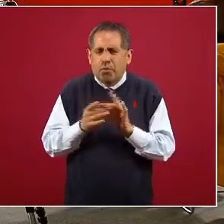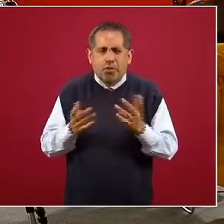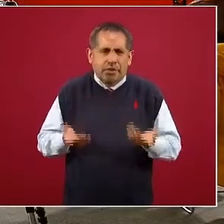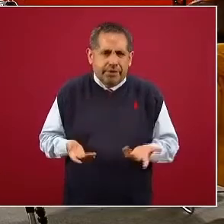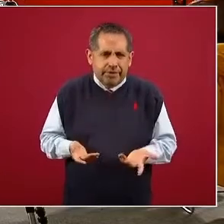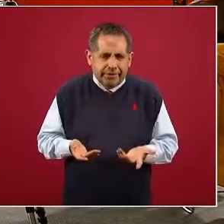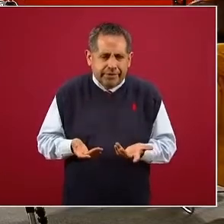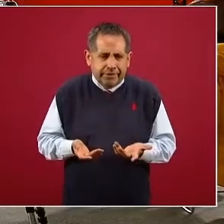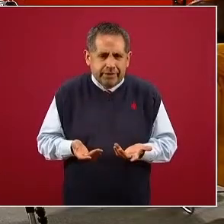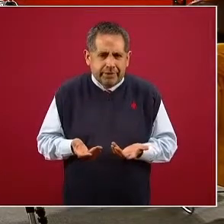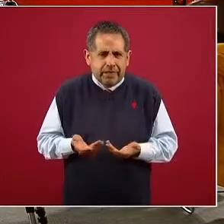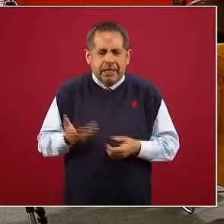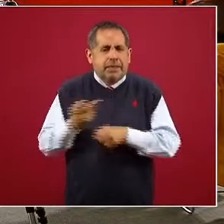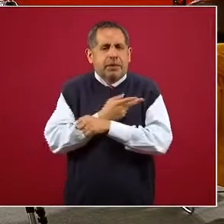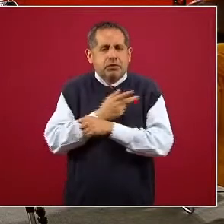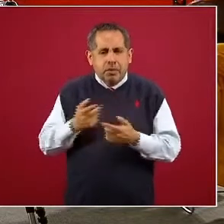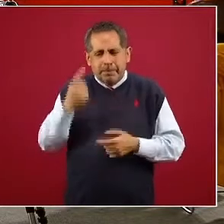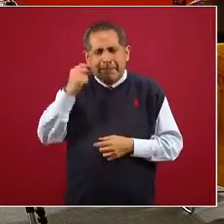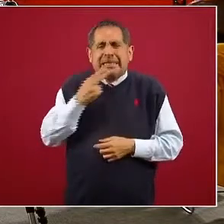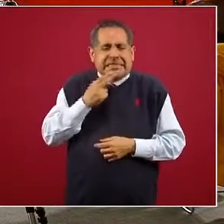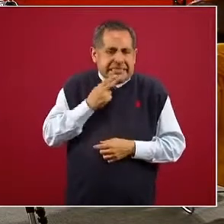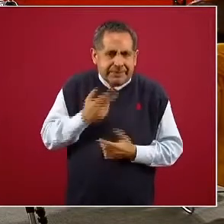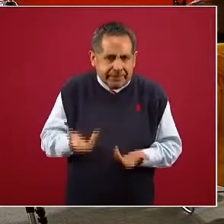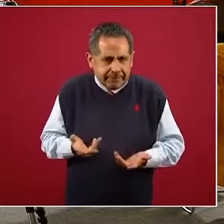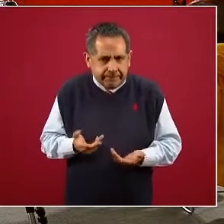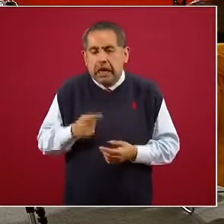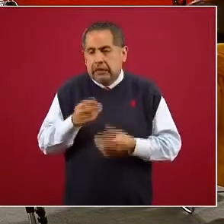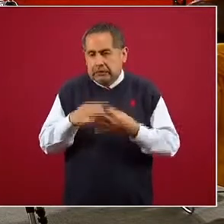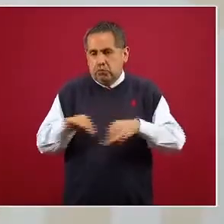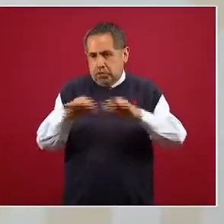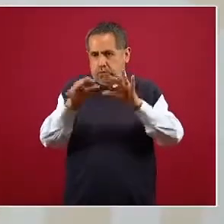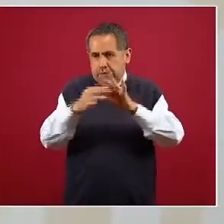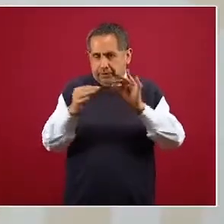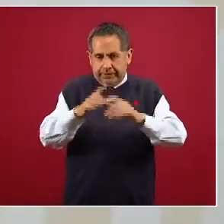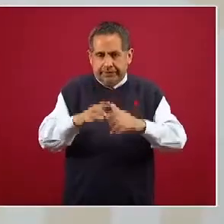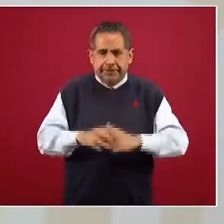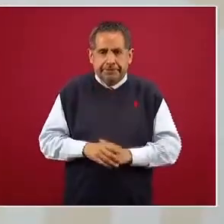qué lo sustenta, para qué sirve. Todo esto es muy importante.